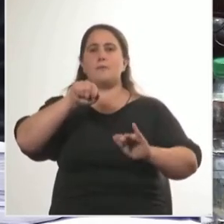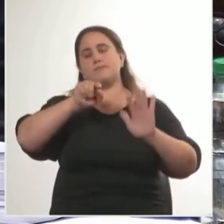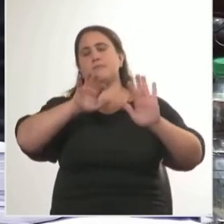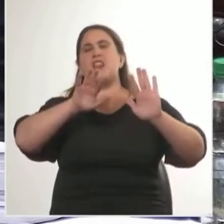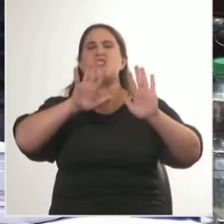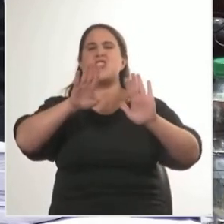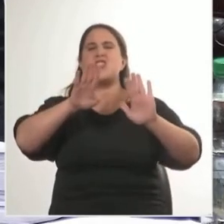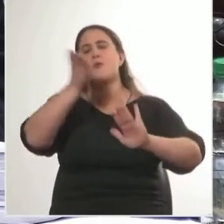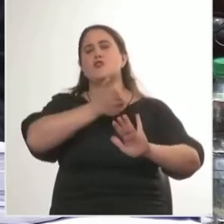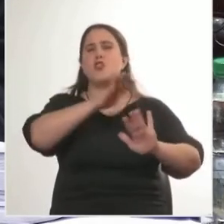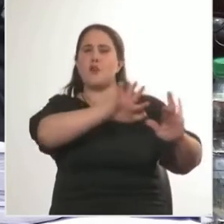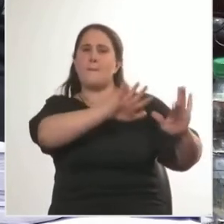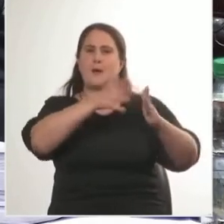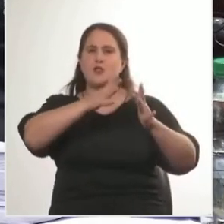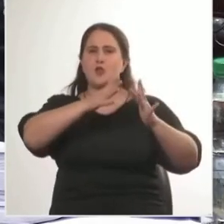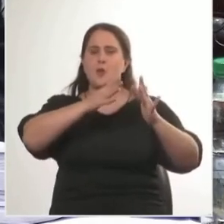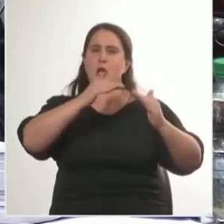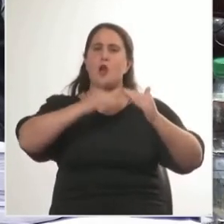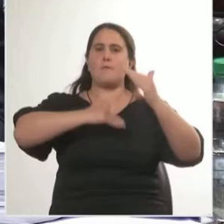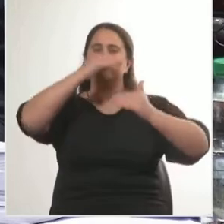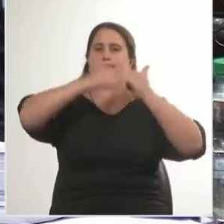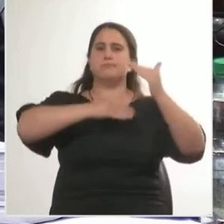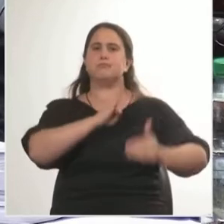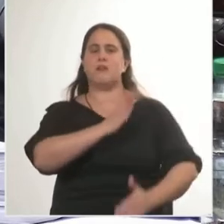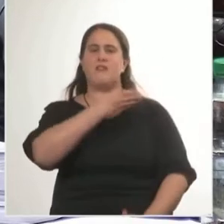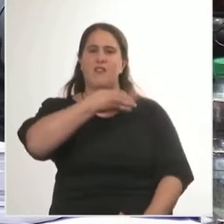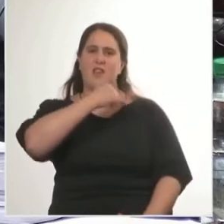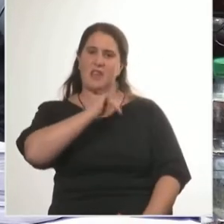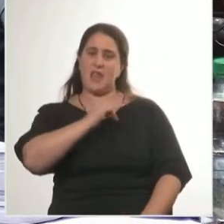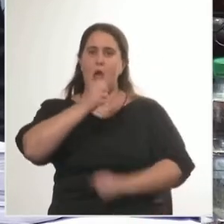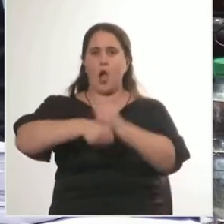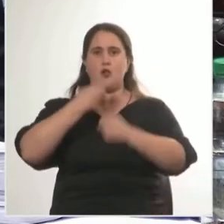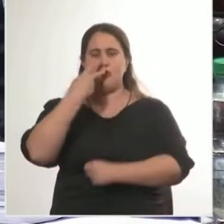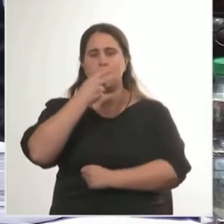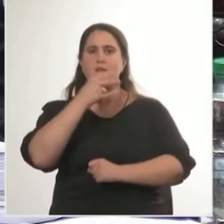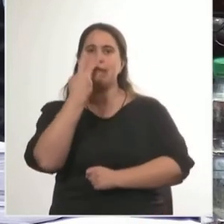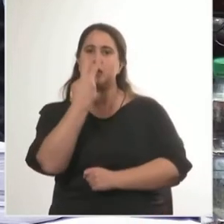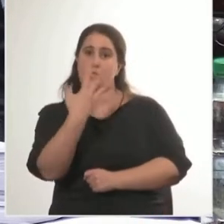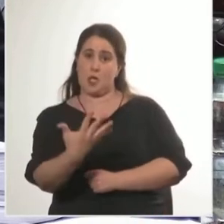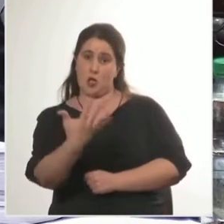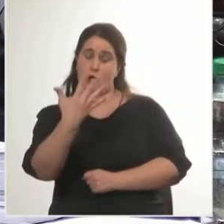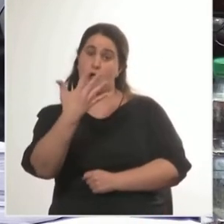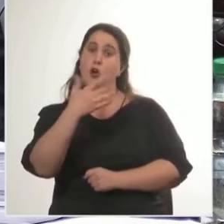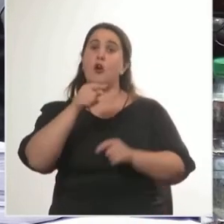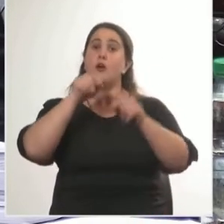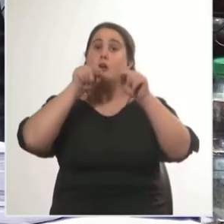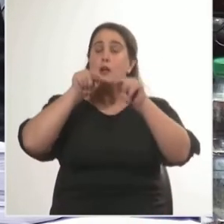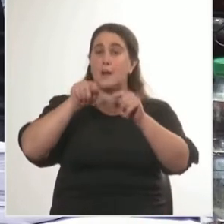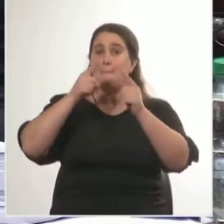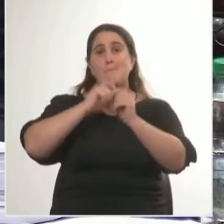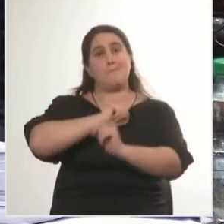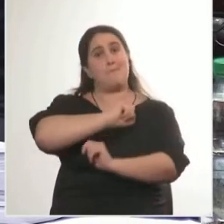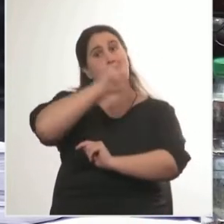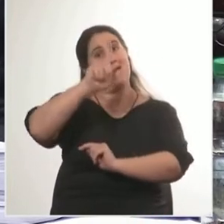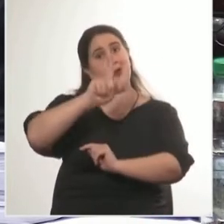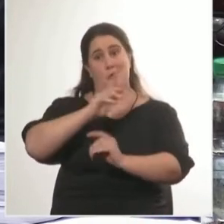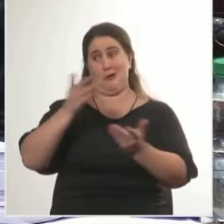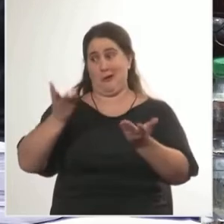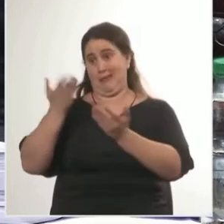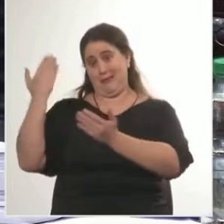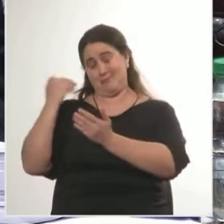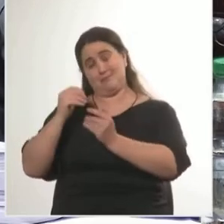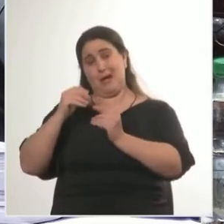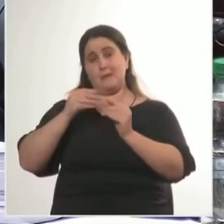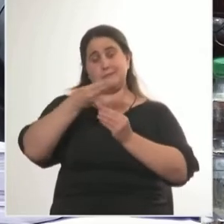porcentuales de la torta del producto en 2025 va a estar peor distribuido que